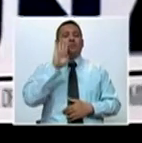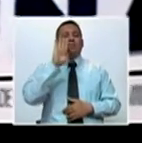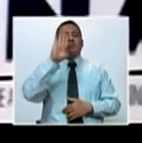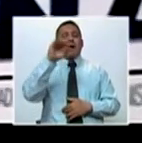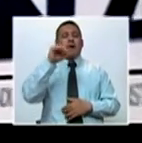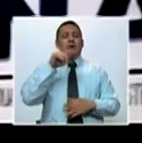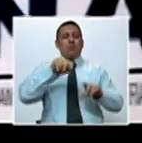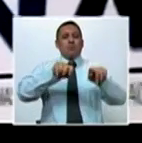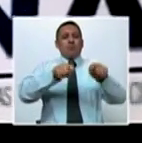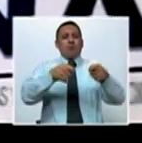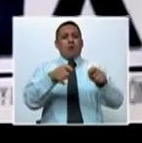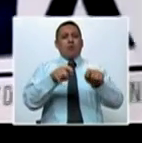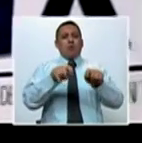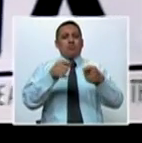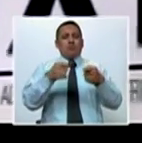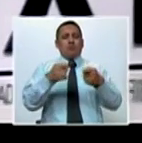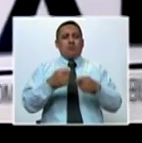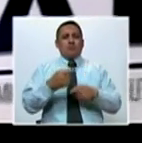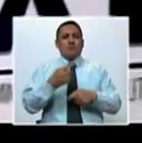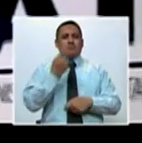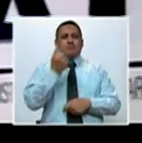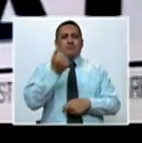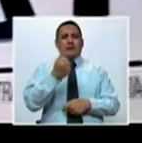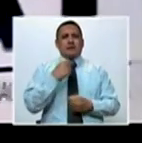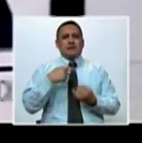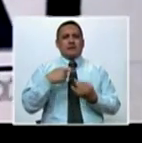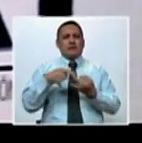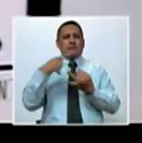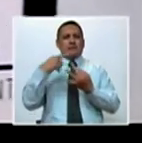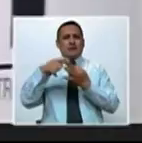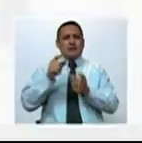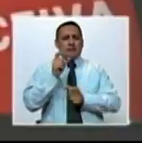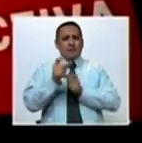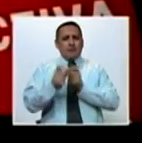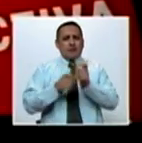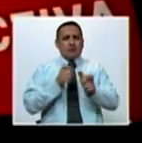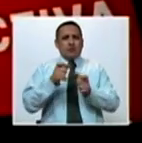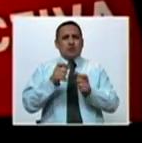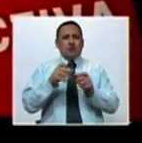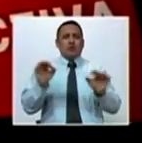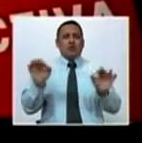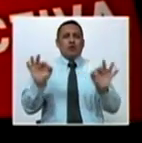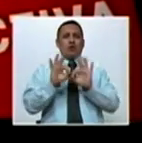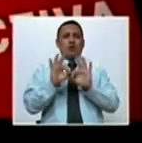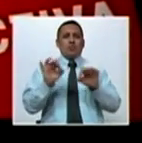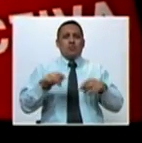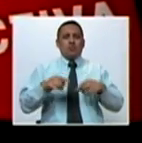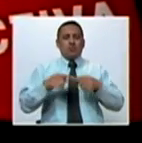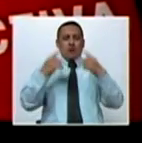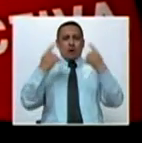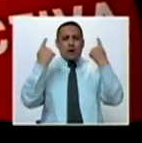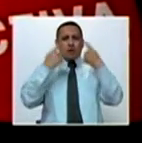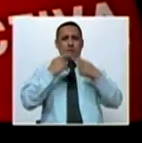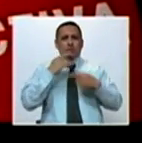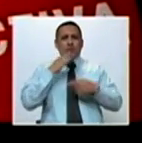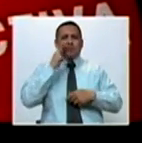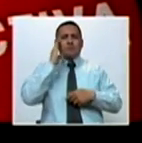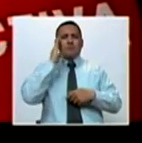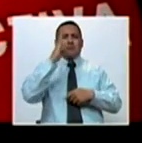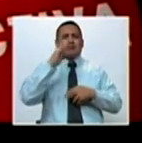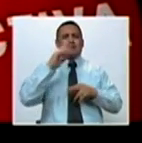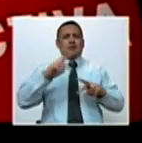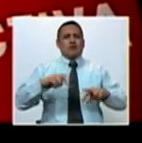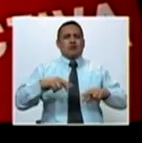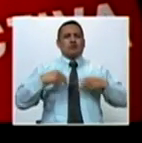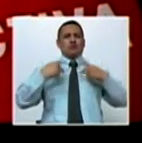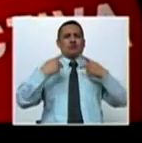la totalidad de las cuentas de los contribuyentes como medida